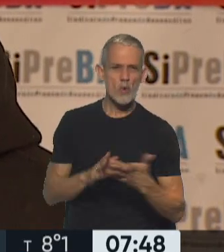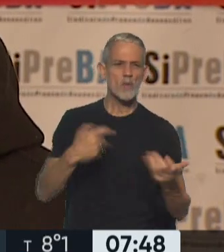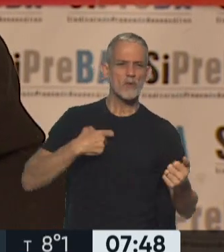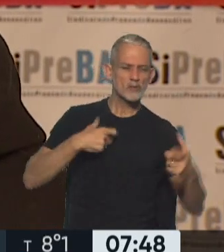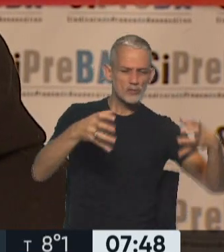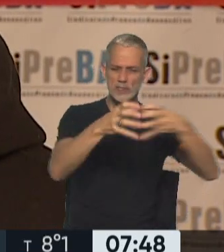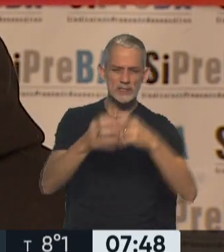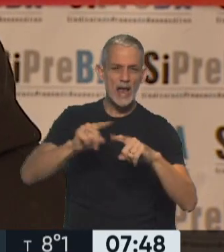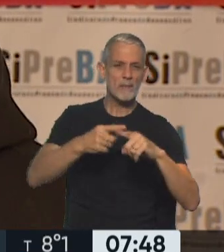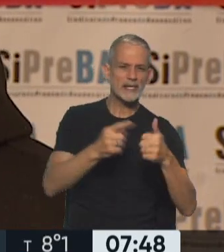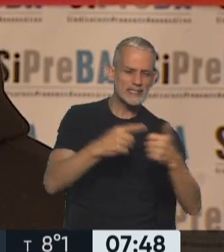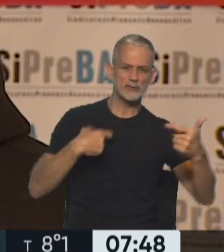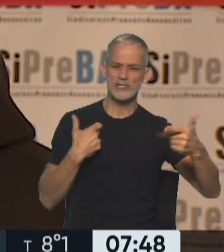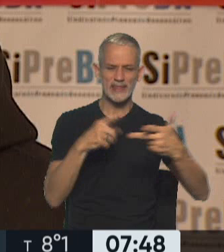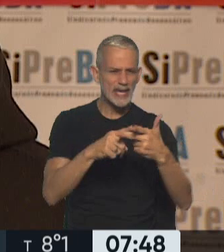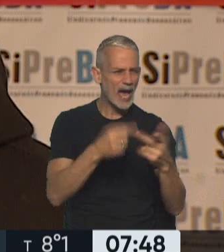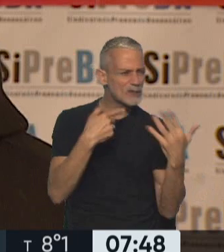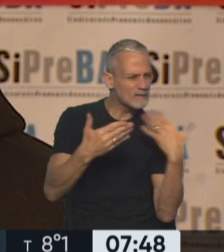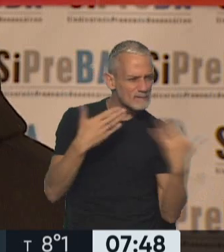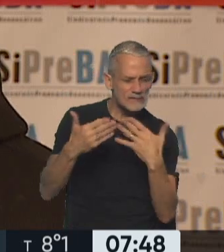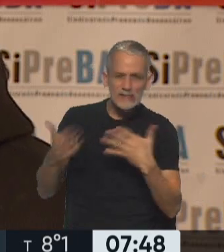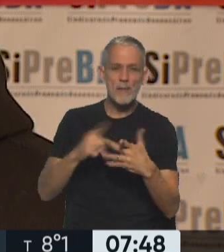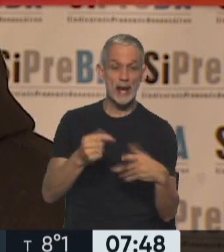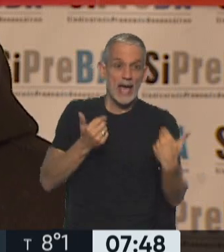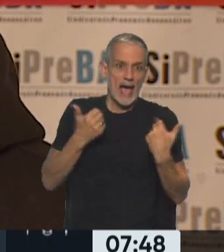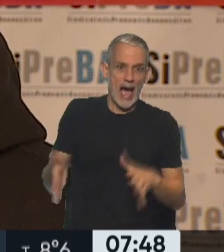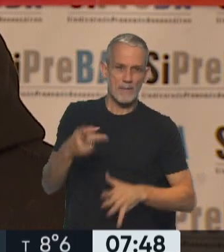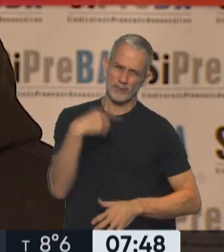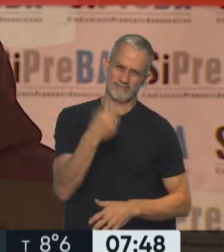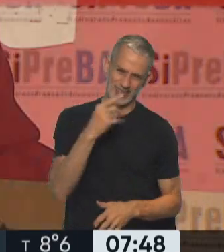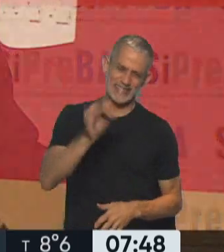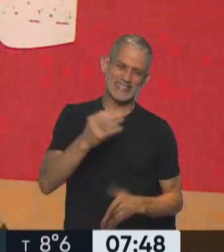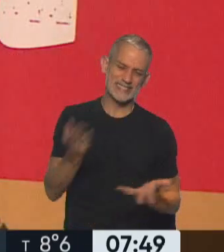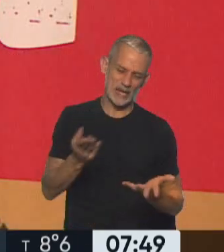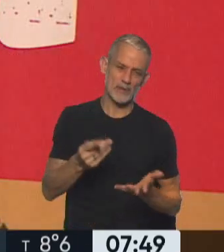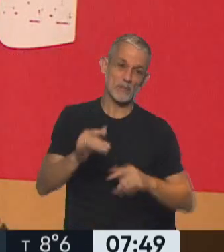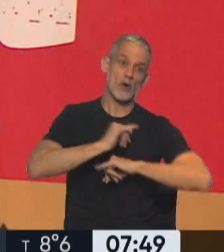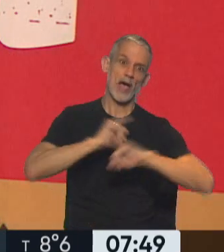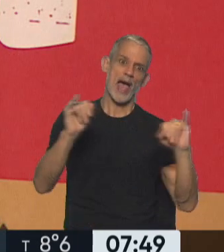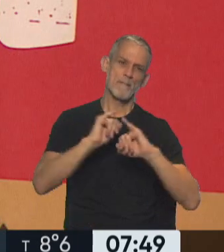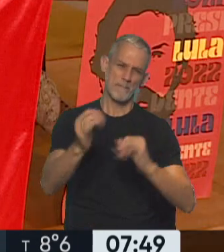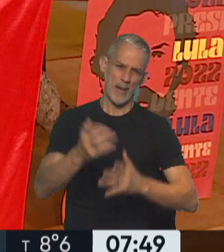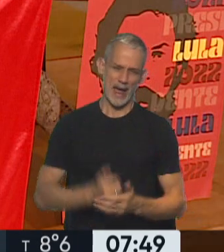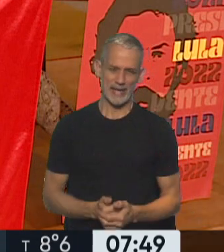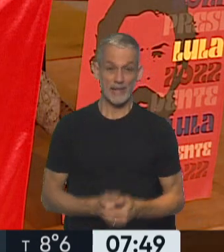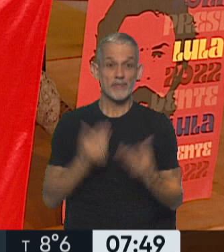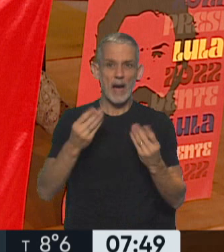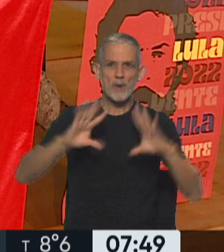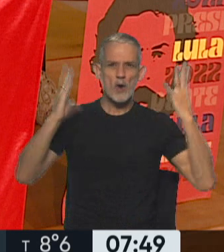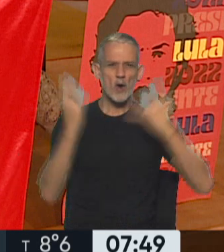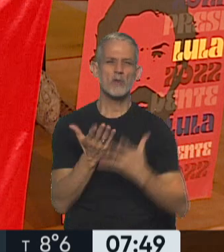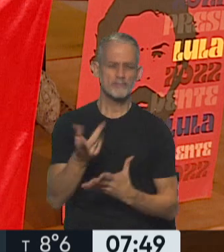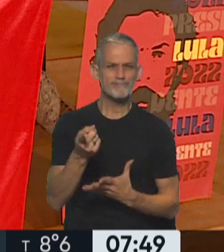sociales, partidos, sindicatos, para apoyar lo que sabíamos que venía, una gran campaña, y el apoyo internacional